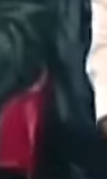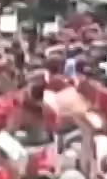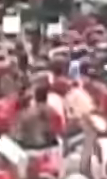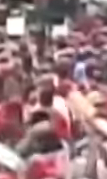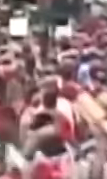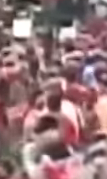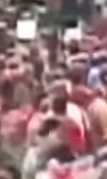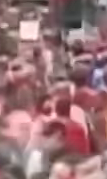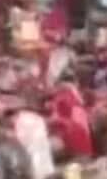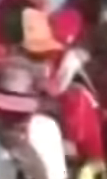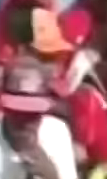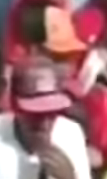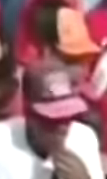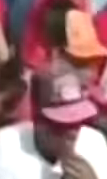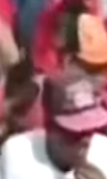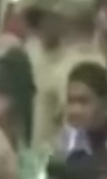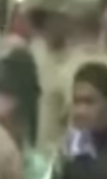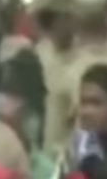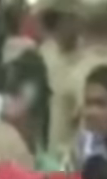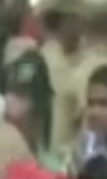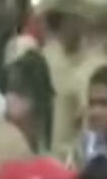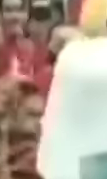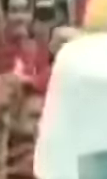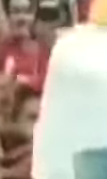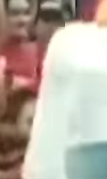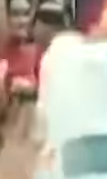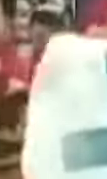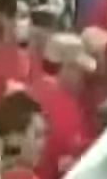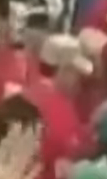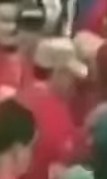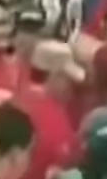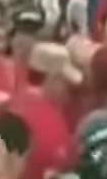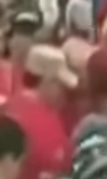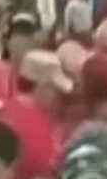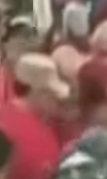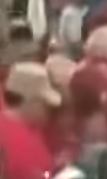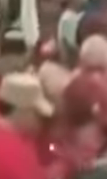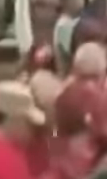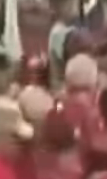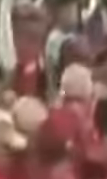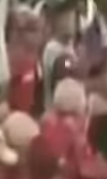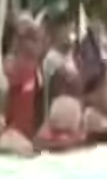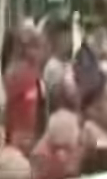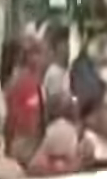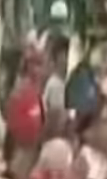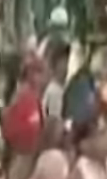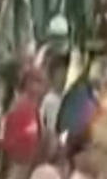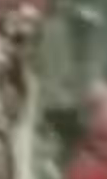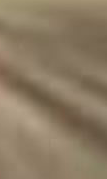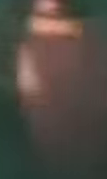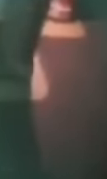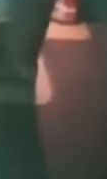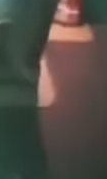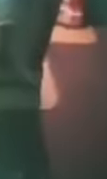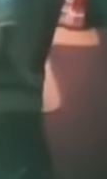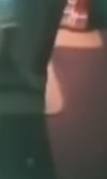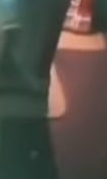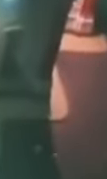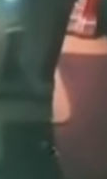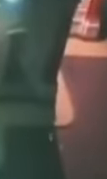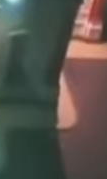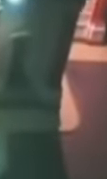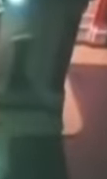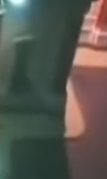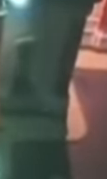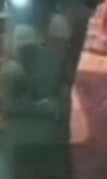para derrotar el golpe fascista y para que sea el pueblo con su soberanía quien imponga la paz. Voy a proceder